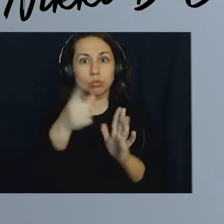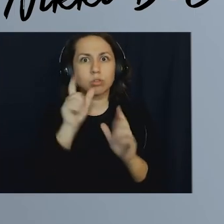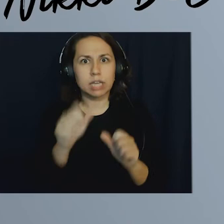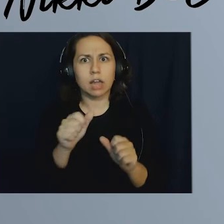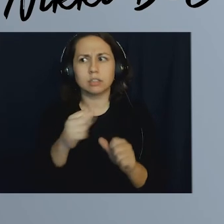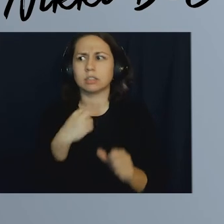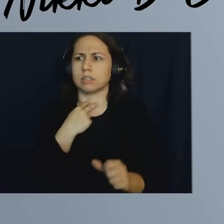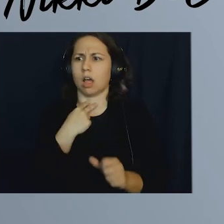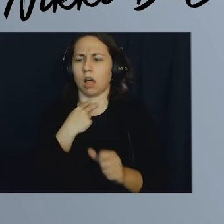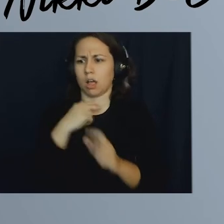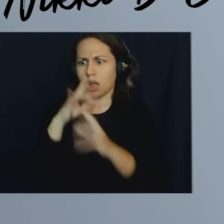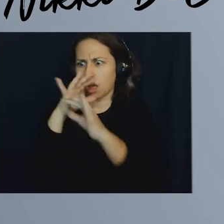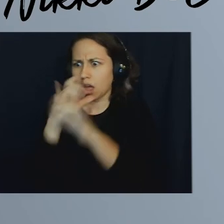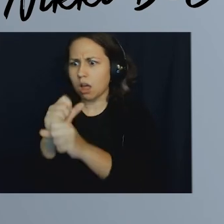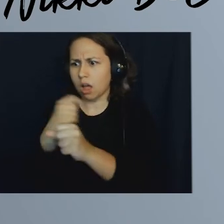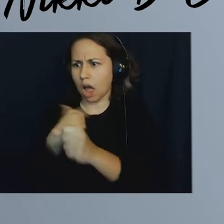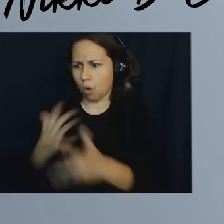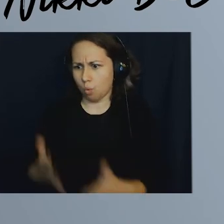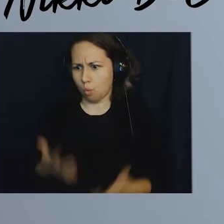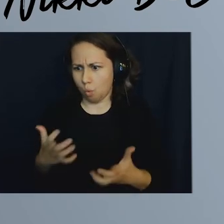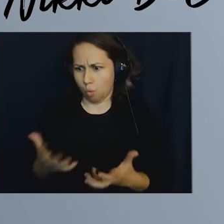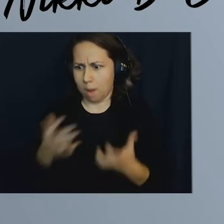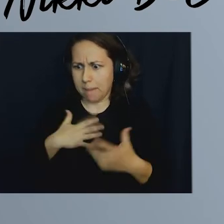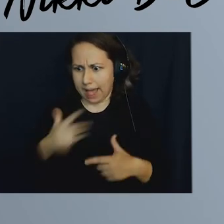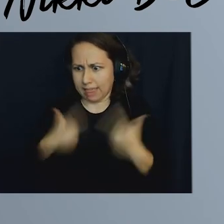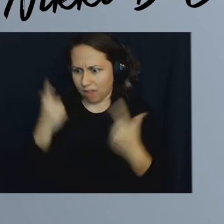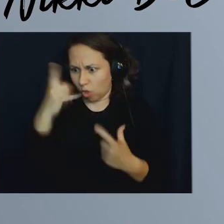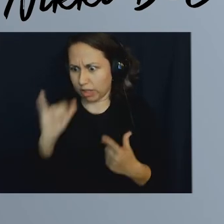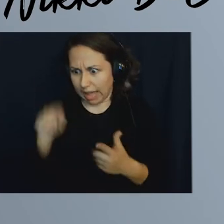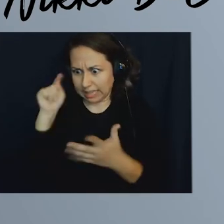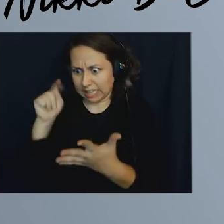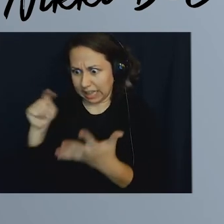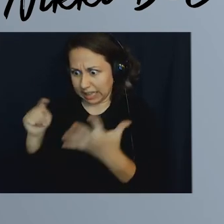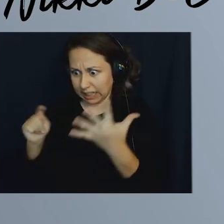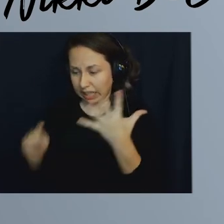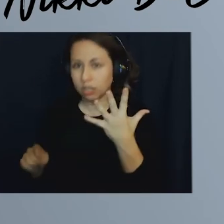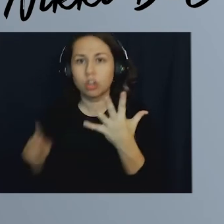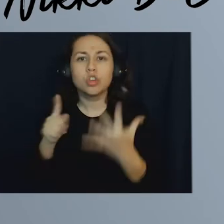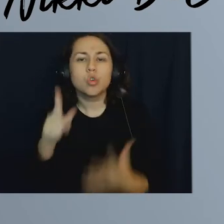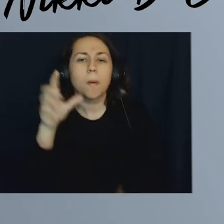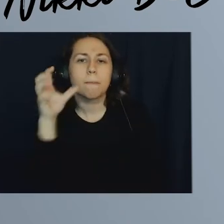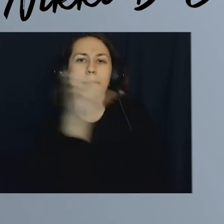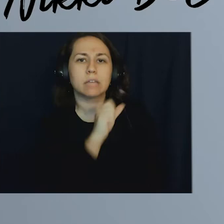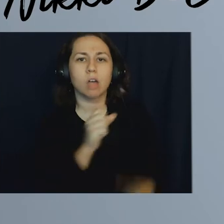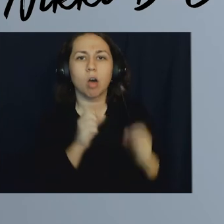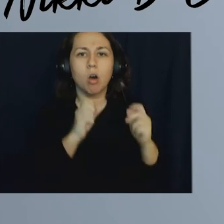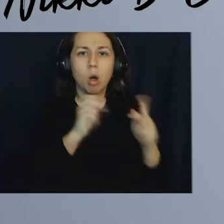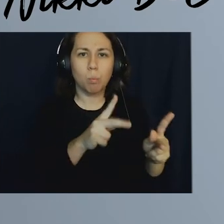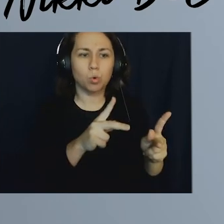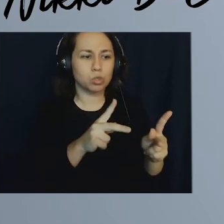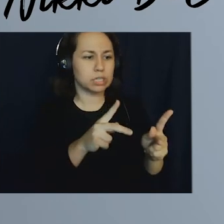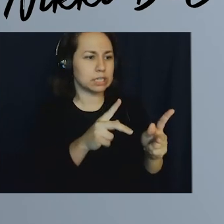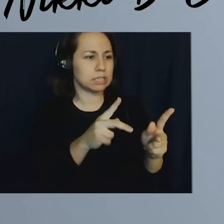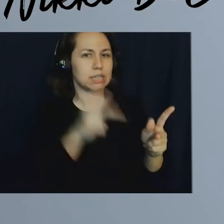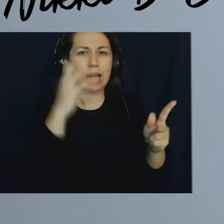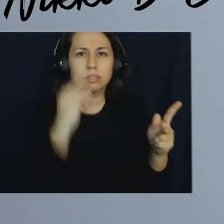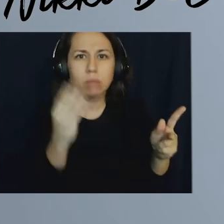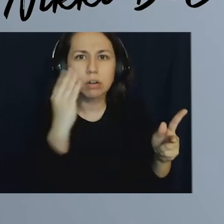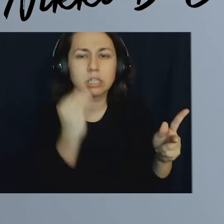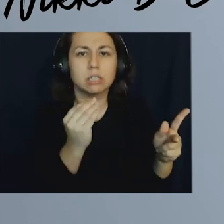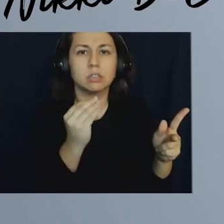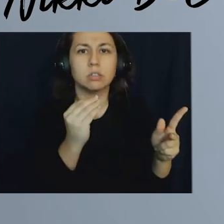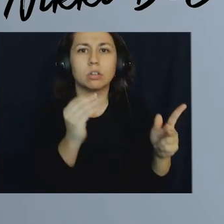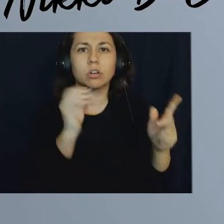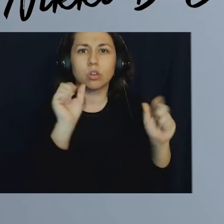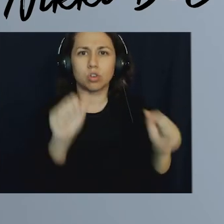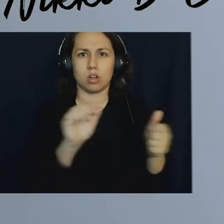Yo pensaba que tenía todas las respuestas. Yo era actriz a los 7 años de edad. Me fui de la casa a los 12 años